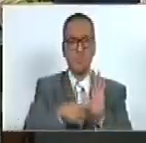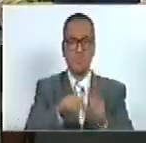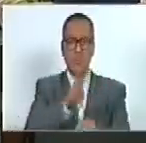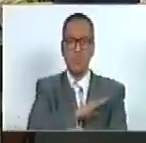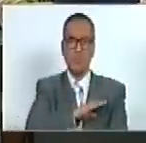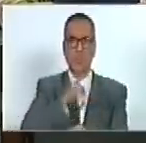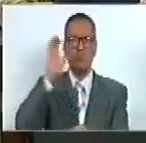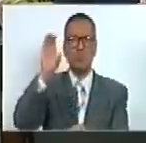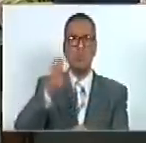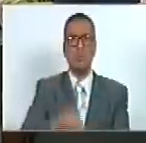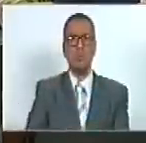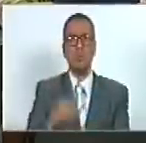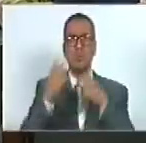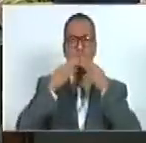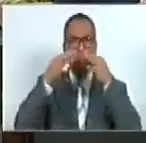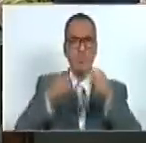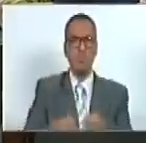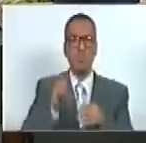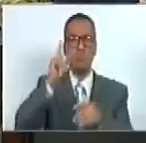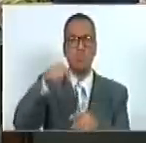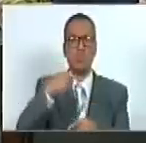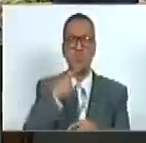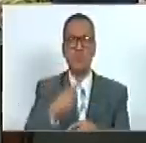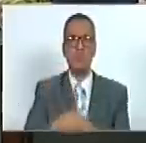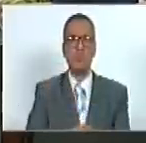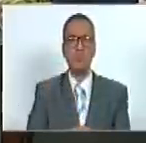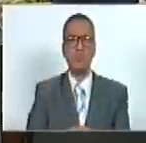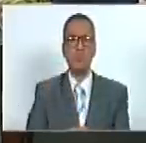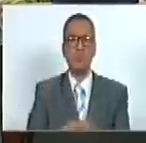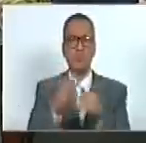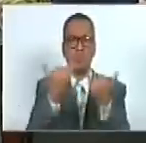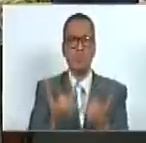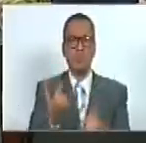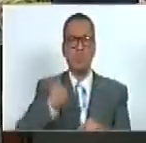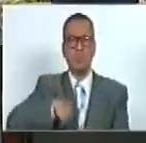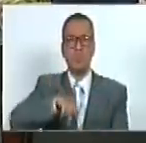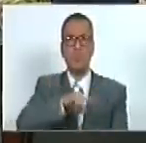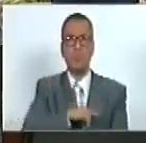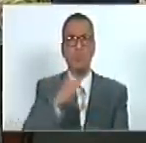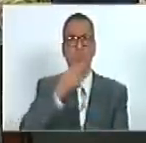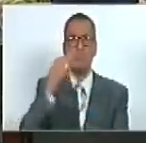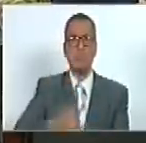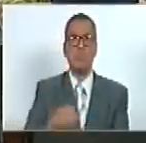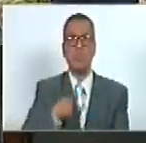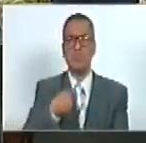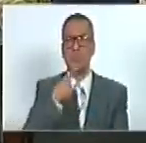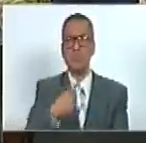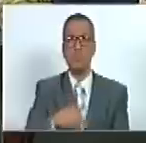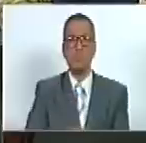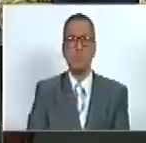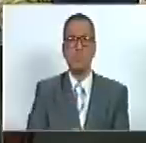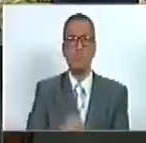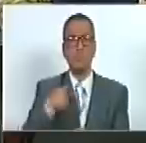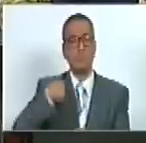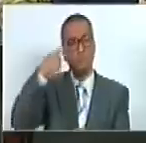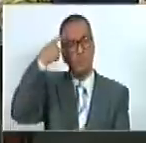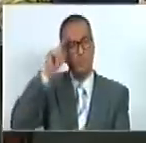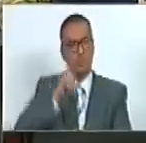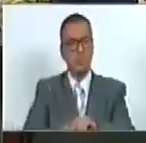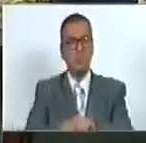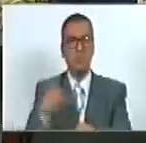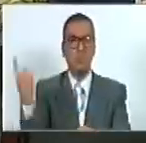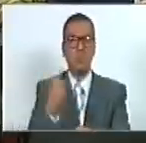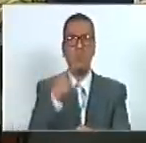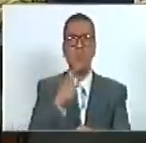patriotismo, pero definitivamente también digo, ya nosotros definitivamente les decimos, yo creo que llegó el momento de